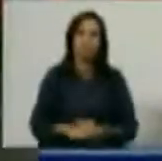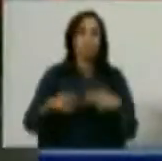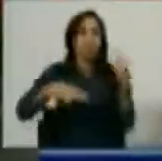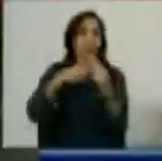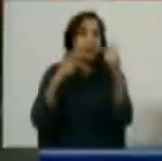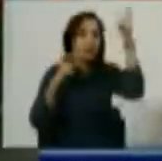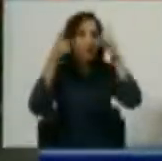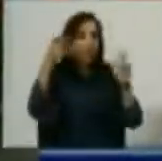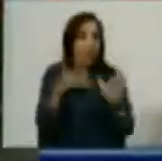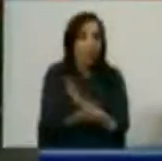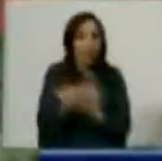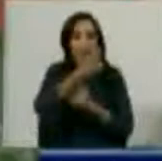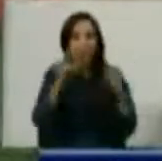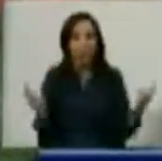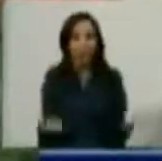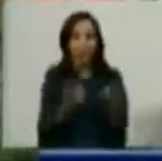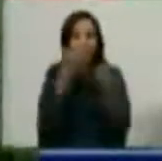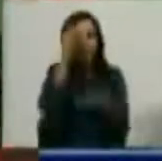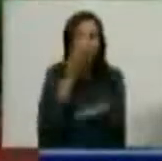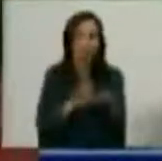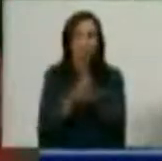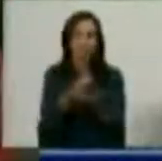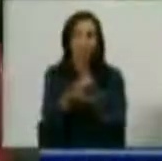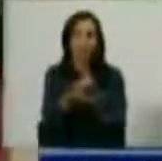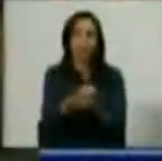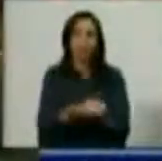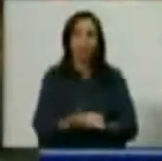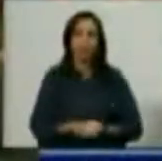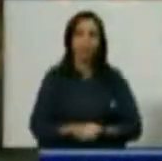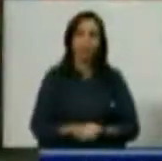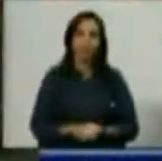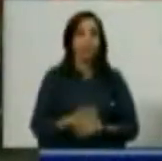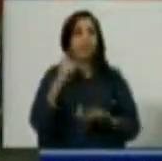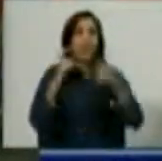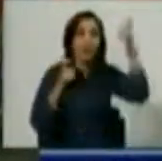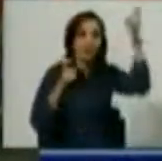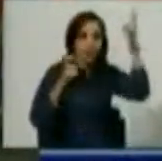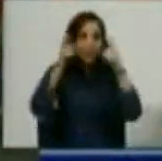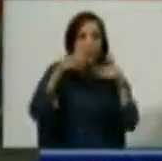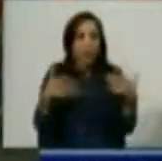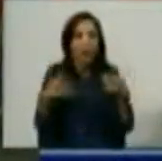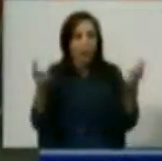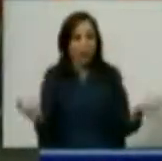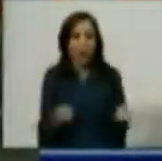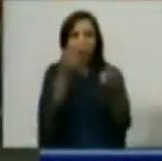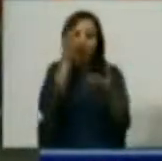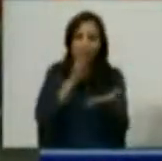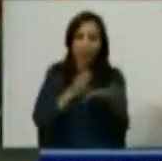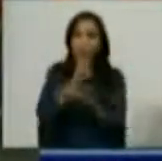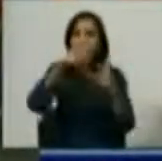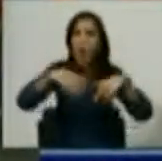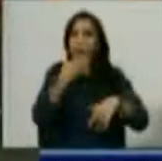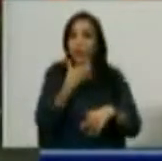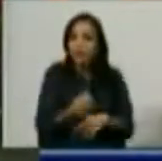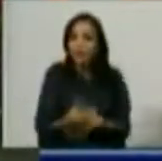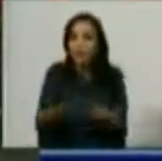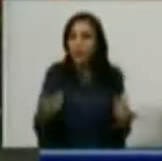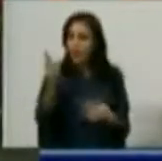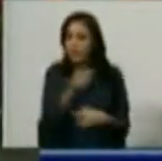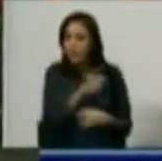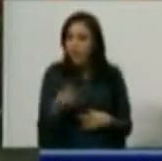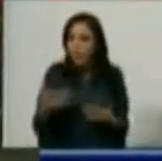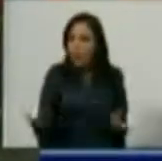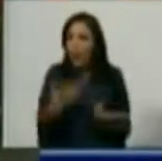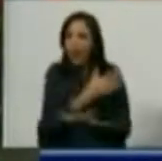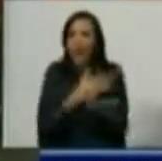numeral chavismo es Victoria y lealtad y estamos en Navidad García carneiro